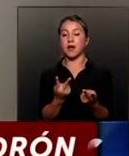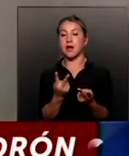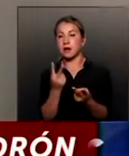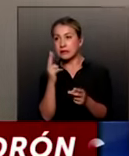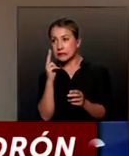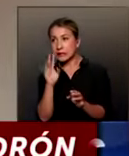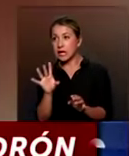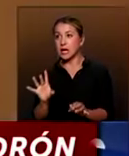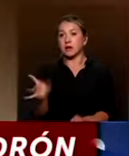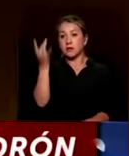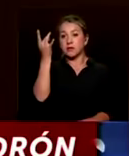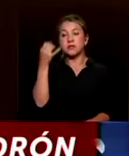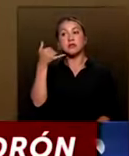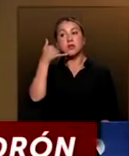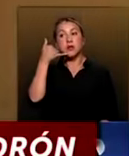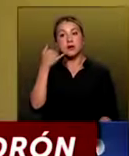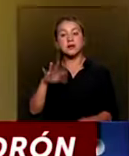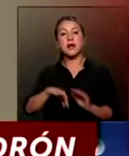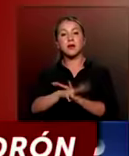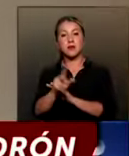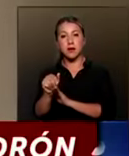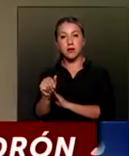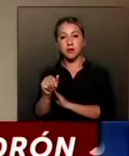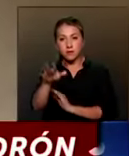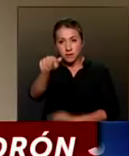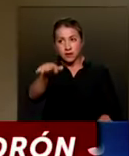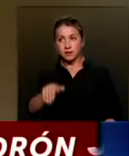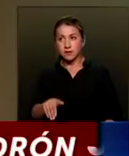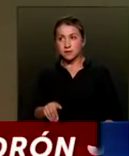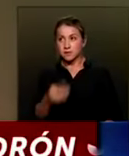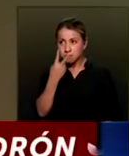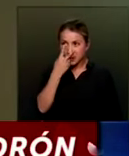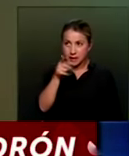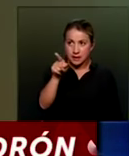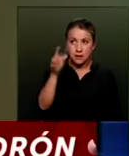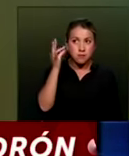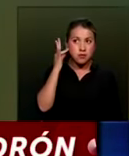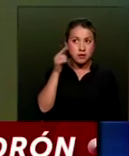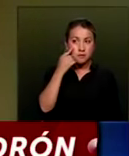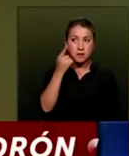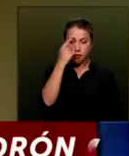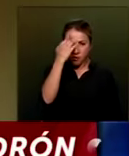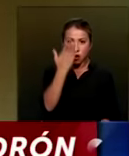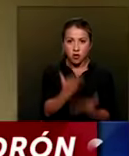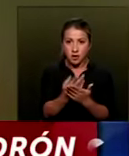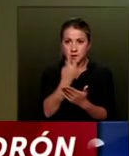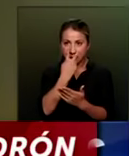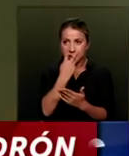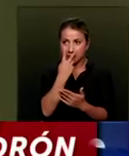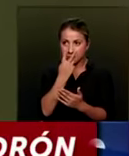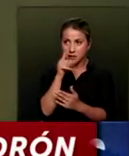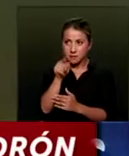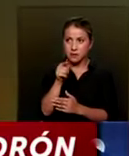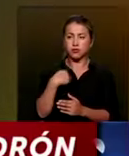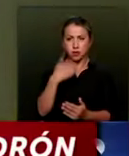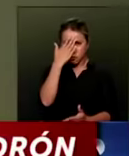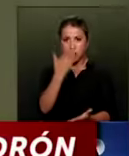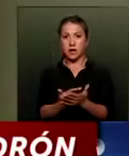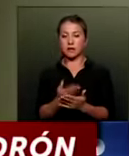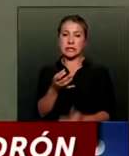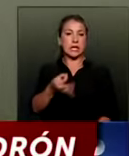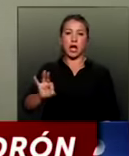tarea, recuperar un celular robado. Ahí está, mira, esa. La voy a encarar ahora, preciosa. La va a encarar.